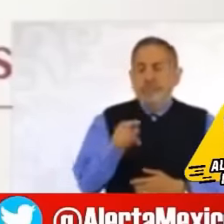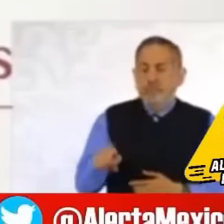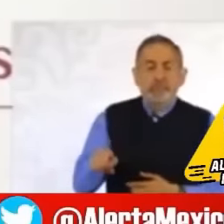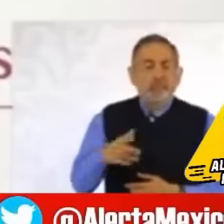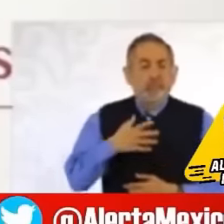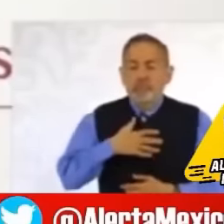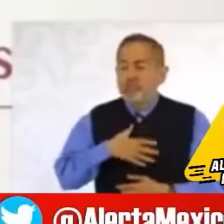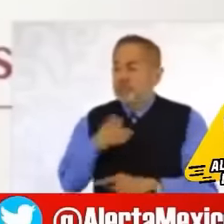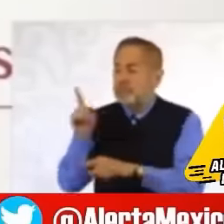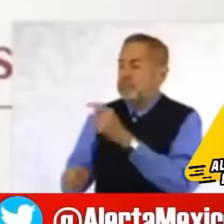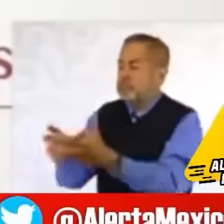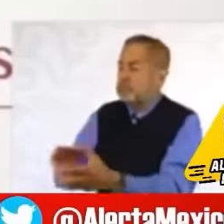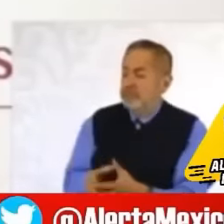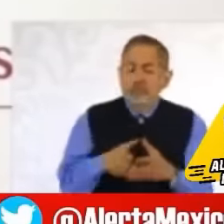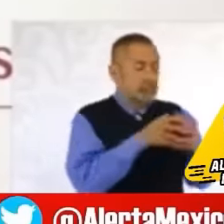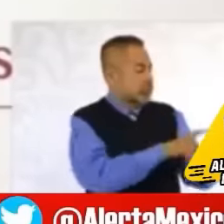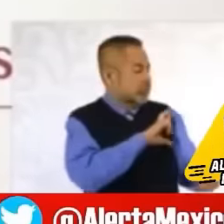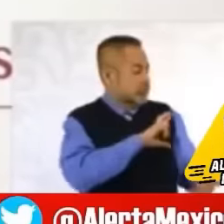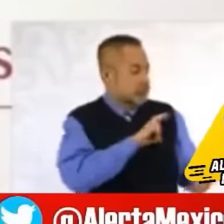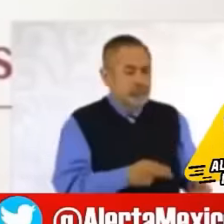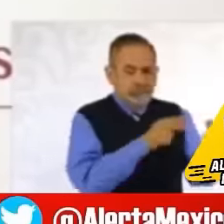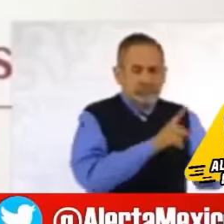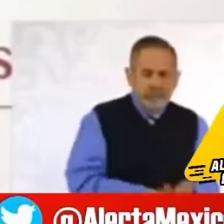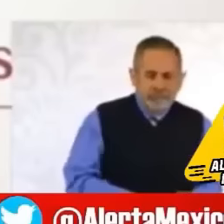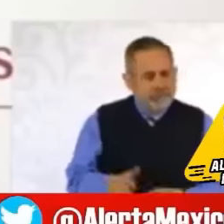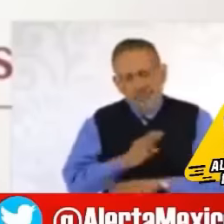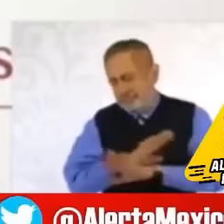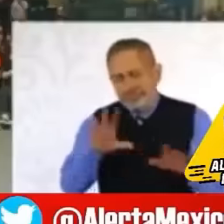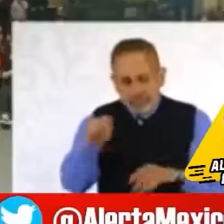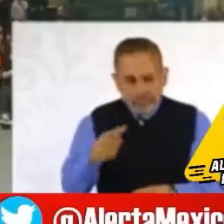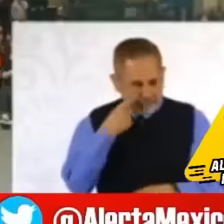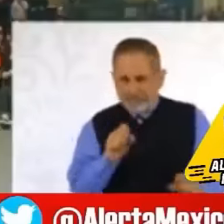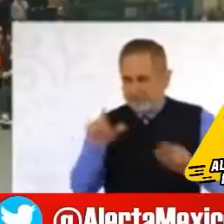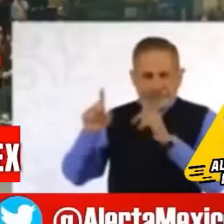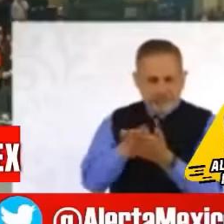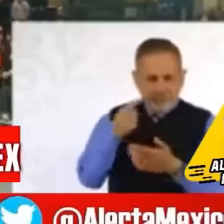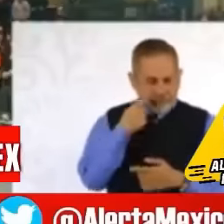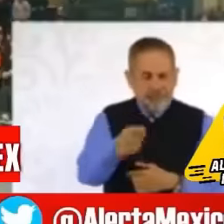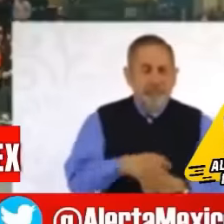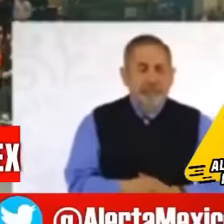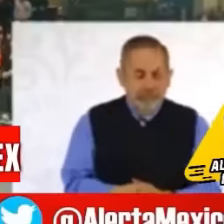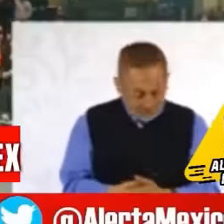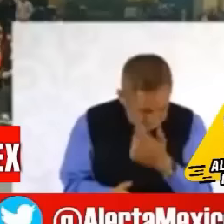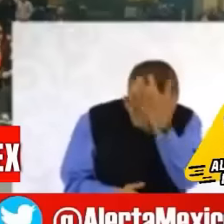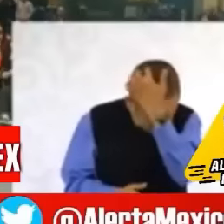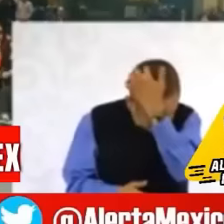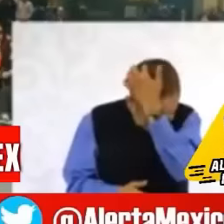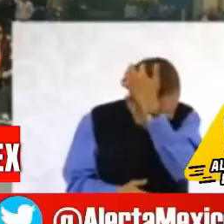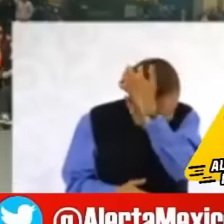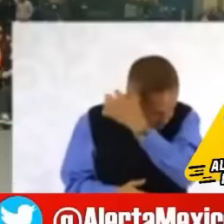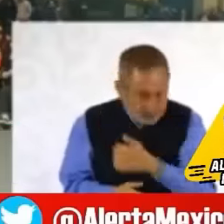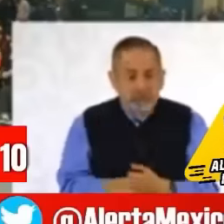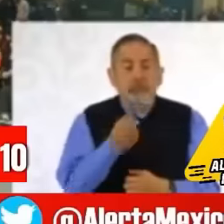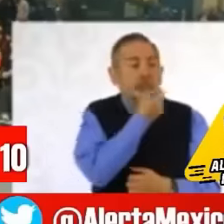que querían privatizar y que vieron. A ver, pon otra vez las gráficas de Luz Helena. Porque dicen, está muy endeudado